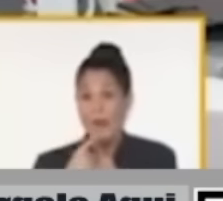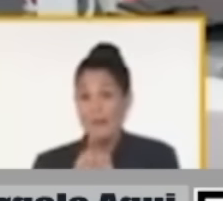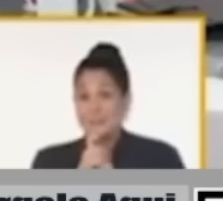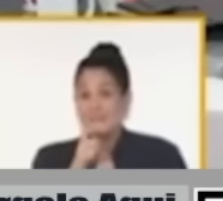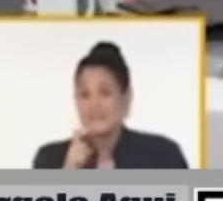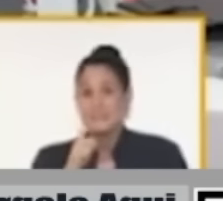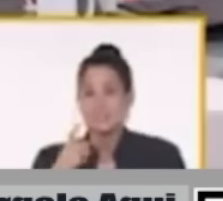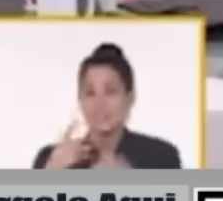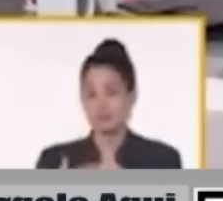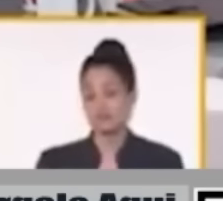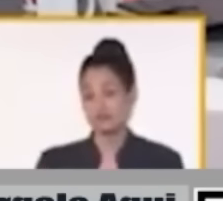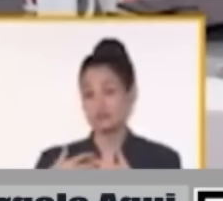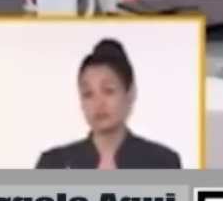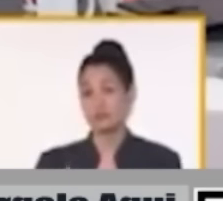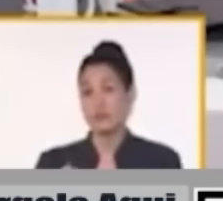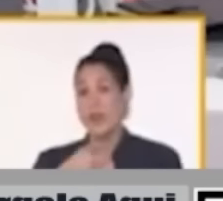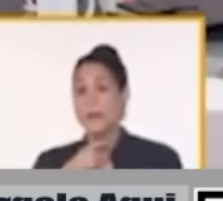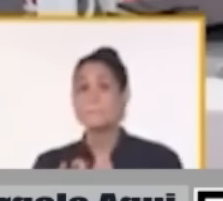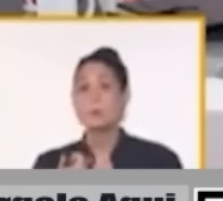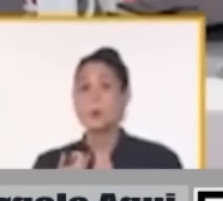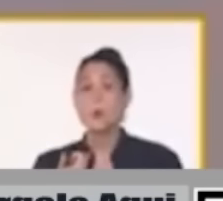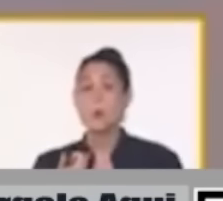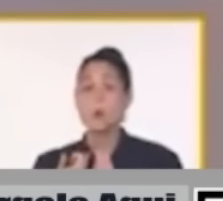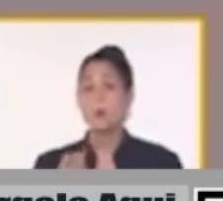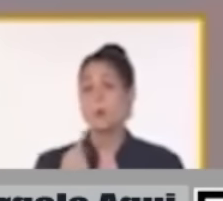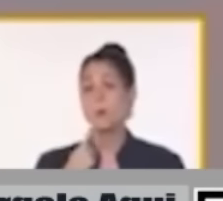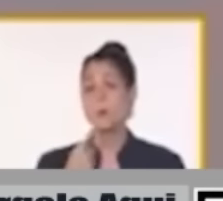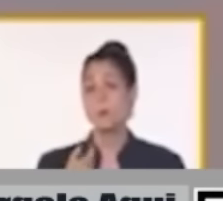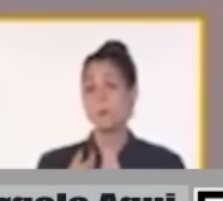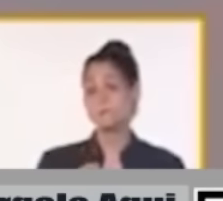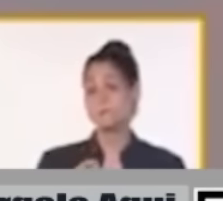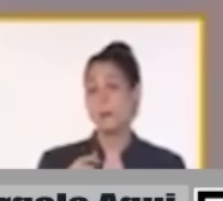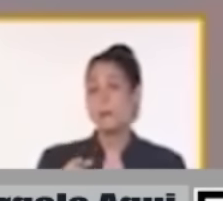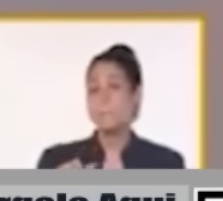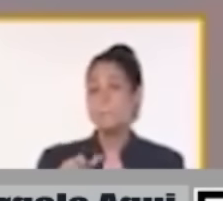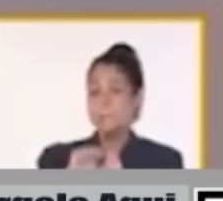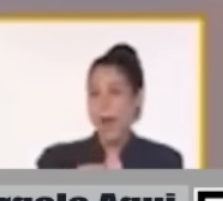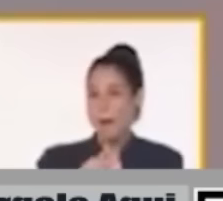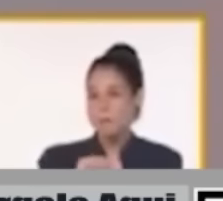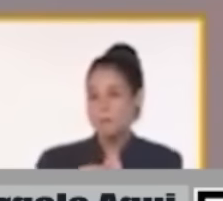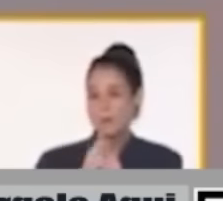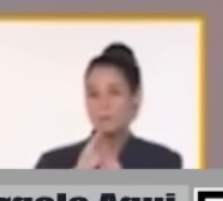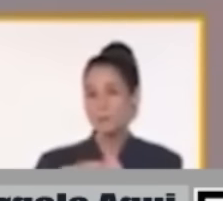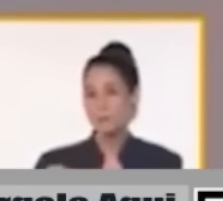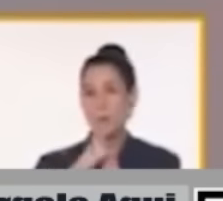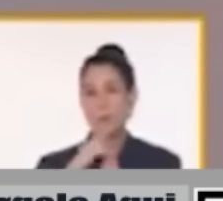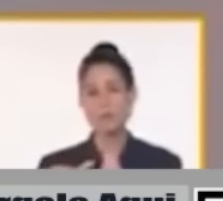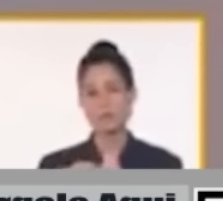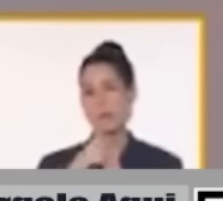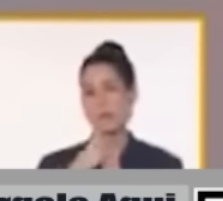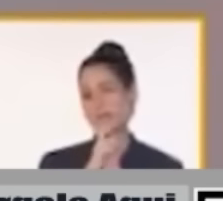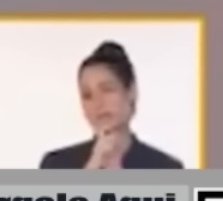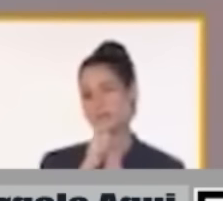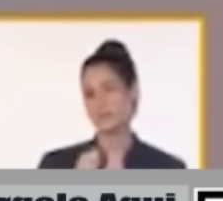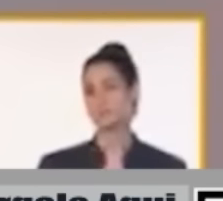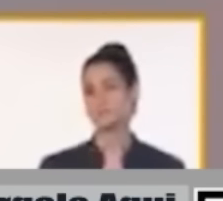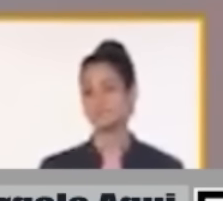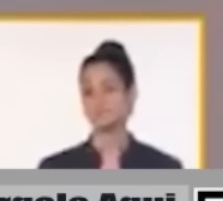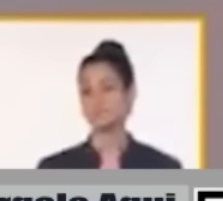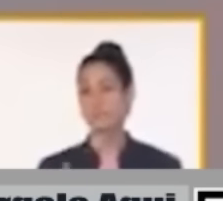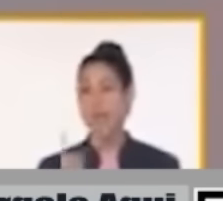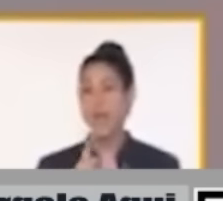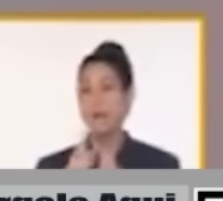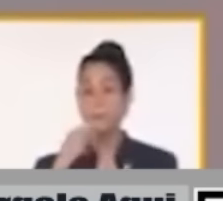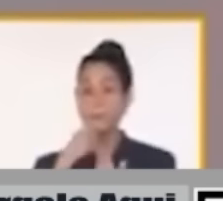con más o menos 4 5000 hees de pap pero no es es Es una agricultura que la hemos hecho con bajo zum y